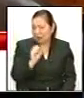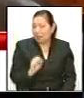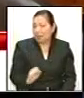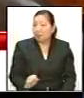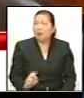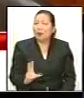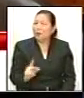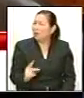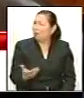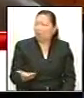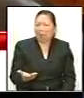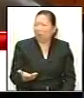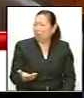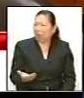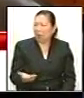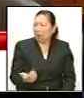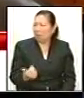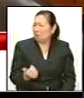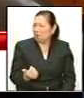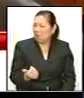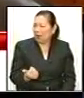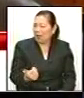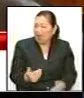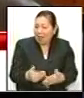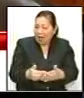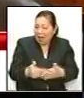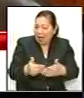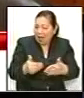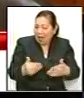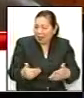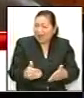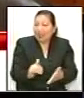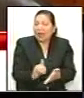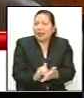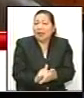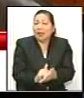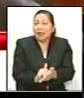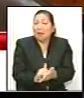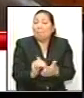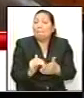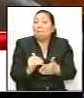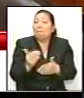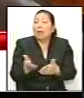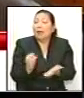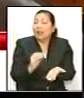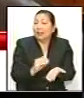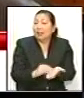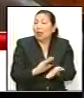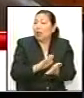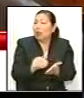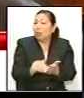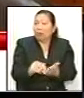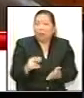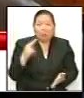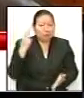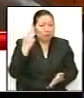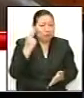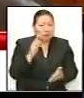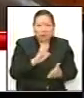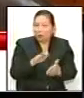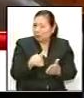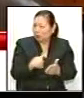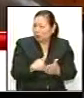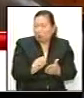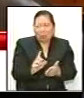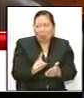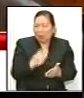Lo que no me parecería que sea un buen precedente es, más allá de que tenga toda la razonabilidad del mundo,